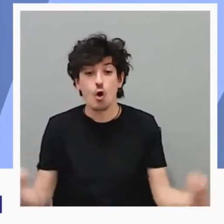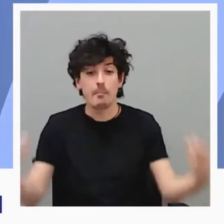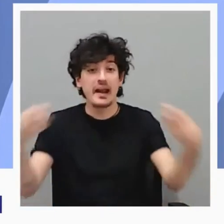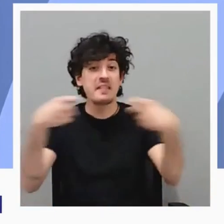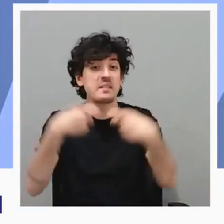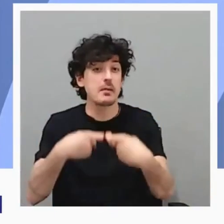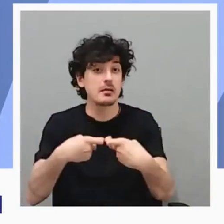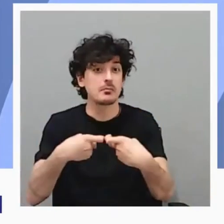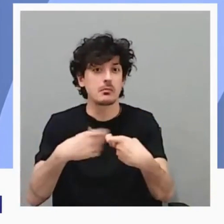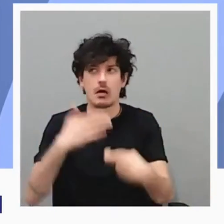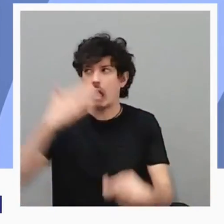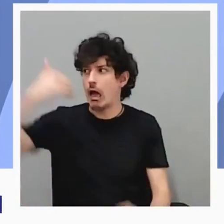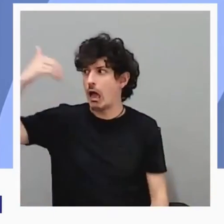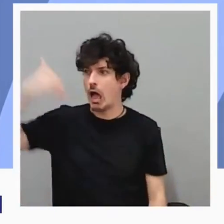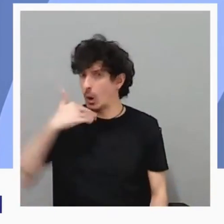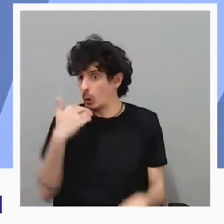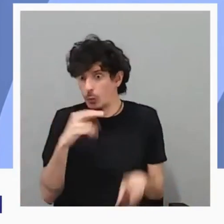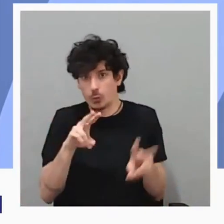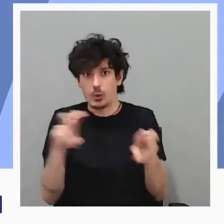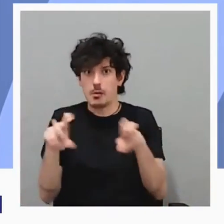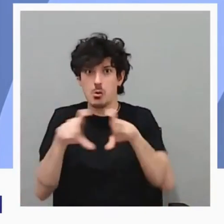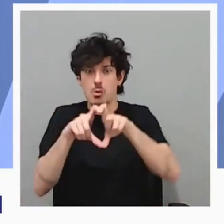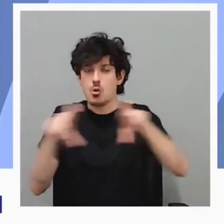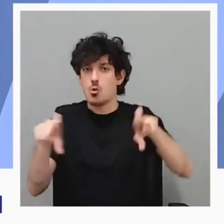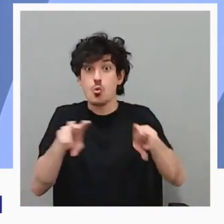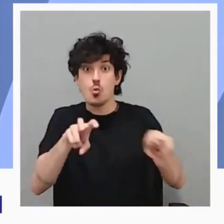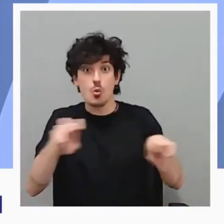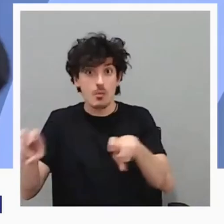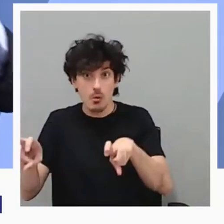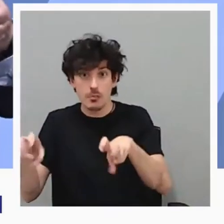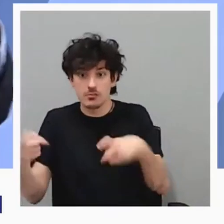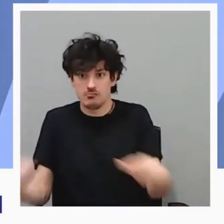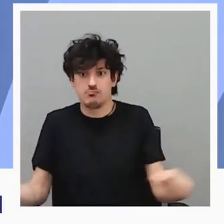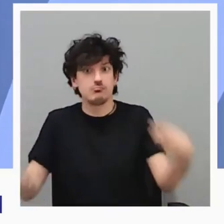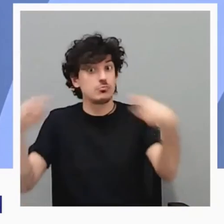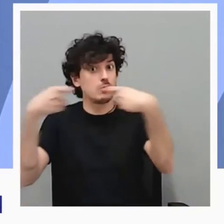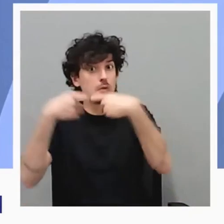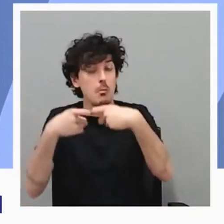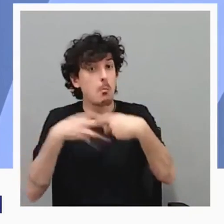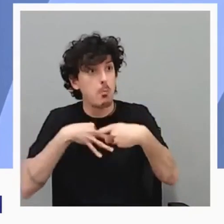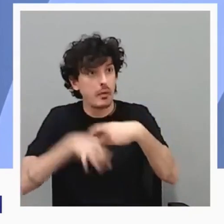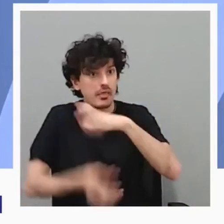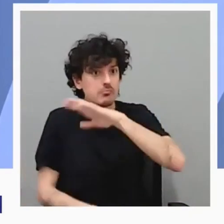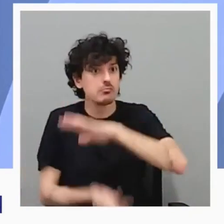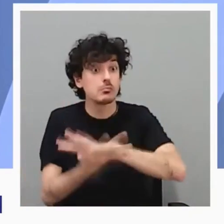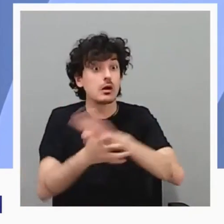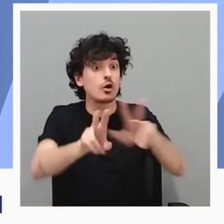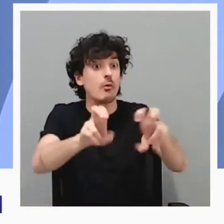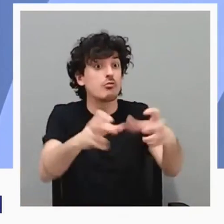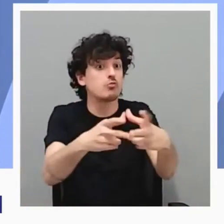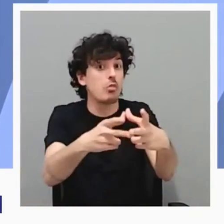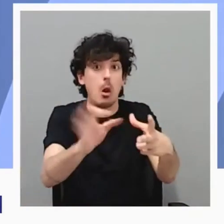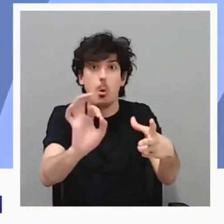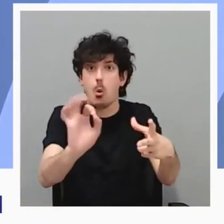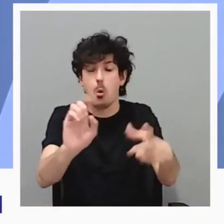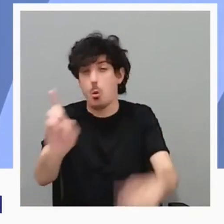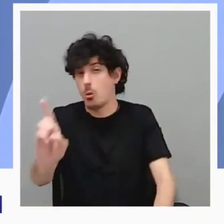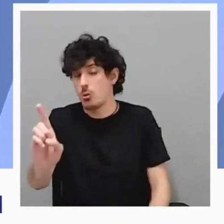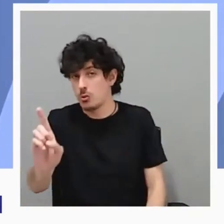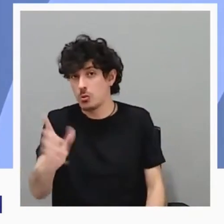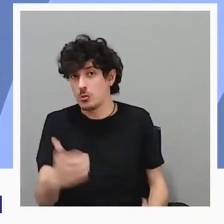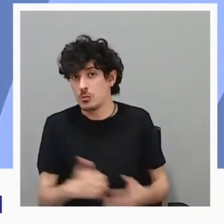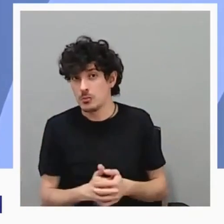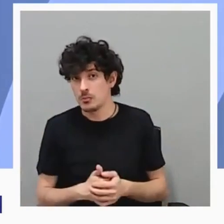innovación empresarial puede generar innovación social o puede no hacerlo. Claro. Su actividad es social, pero no tiene